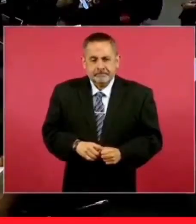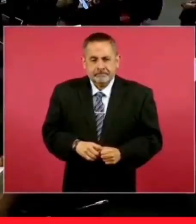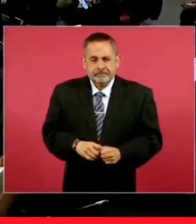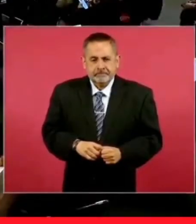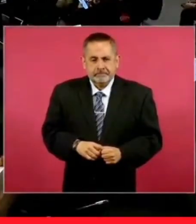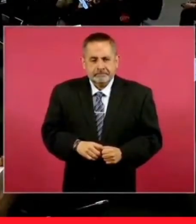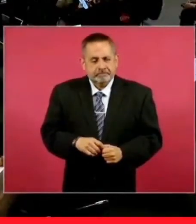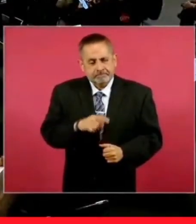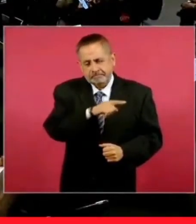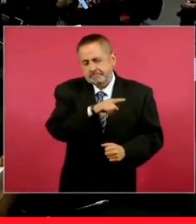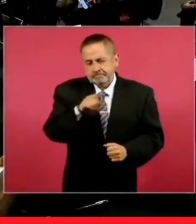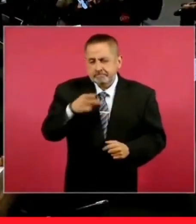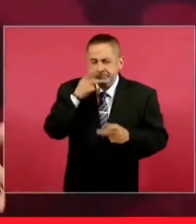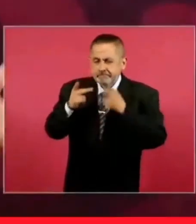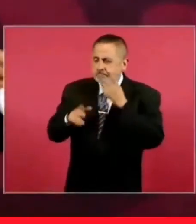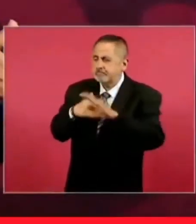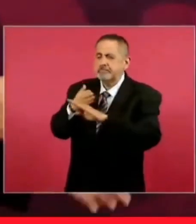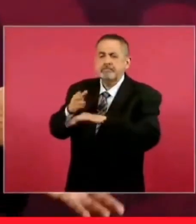lo voy a decir,